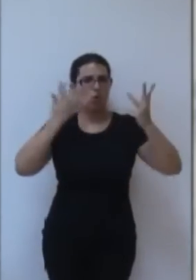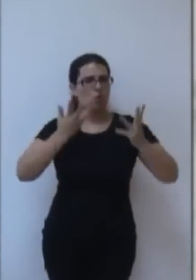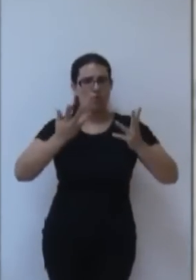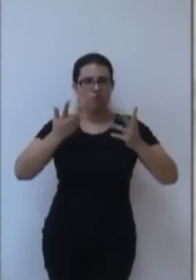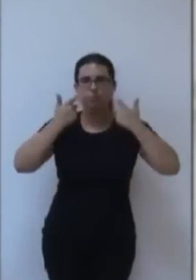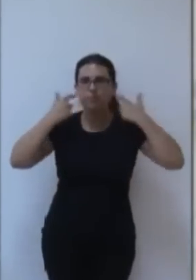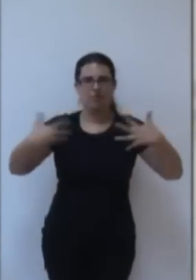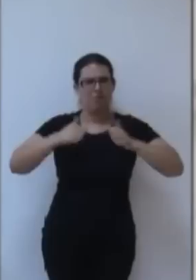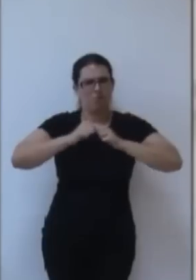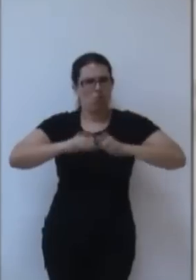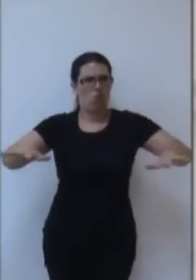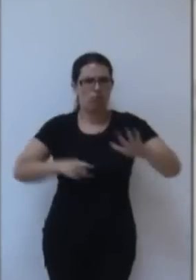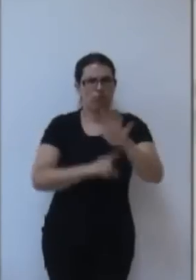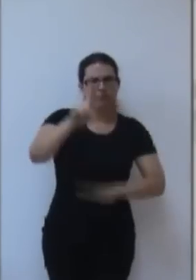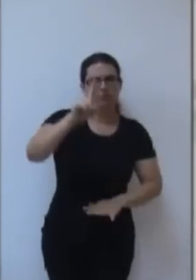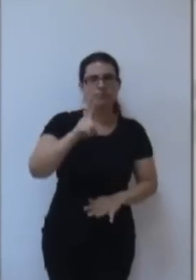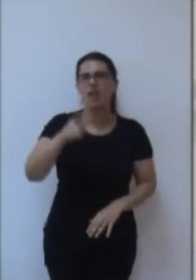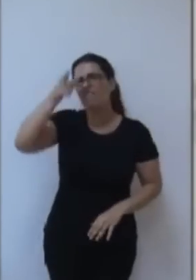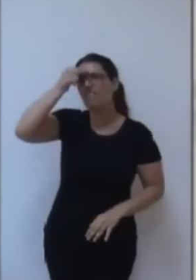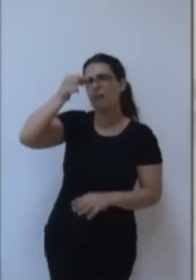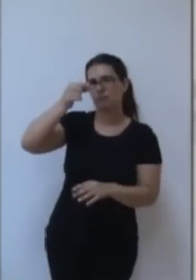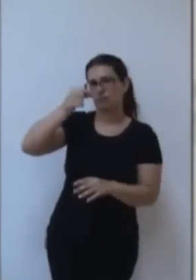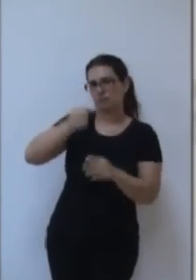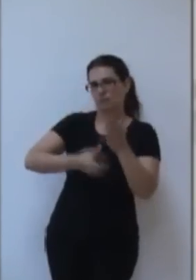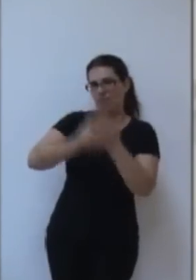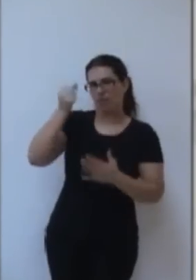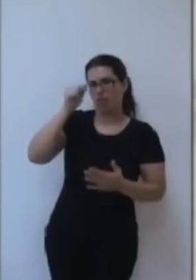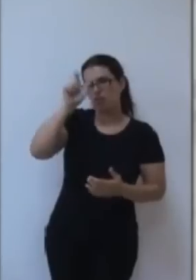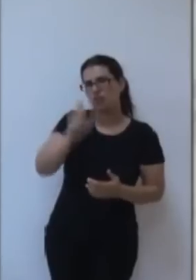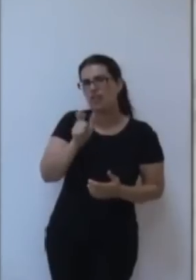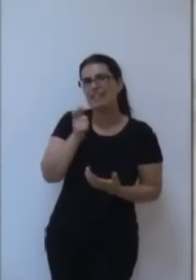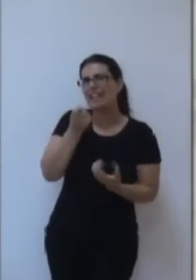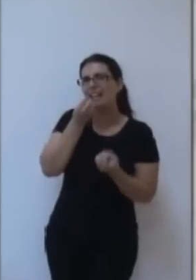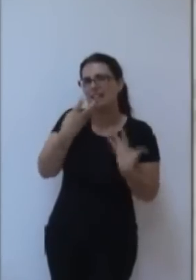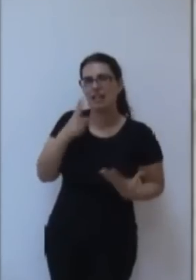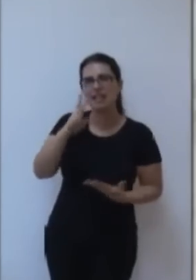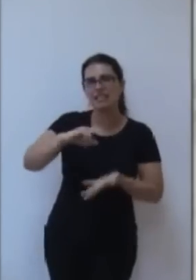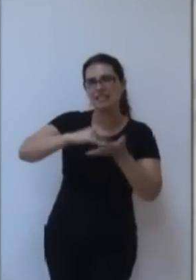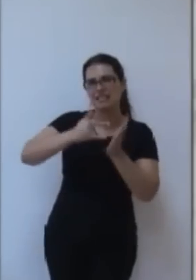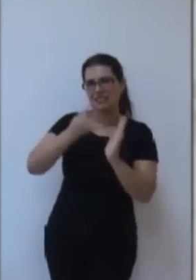FEAPS, por ejemplo, ¿cómo la está viendo? O sea, ¿cómo está viendo las TICs? ¿Están mejorando